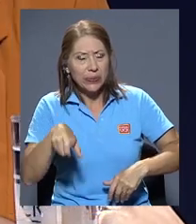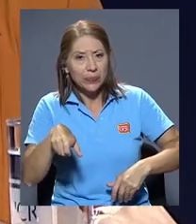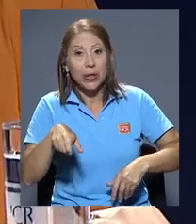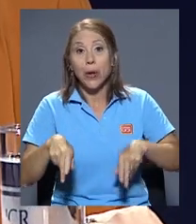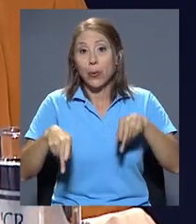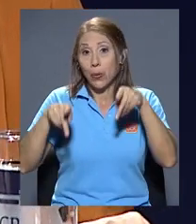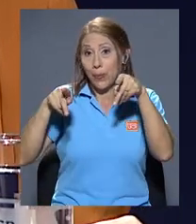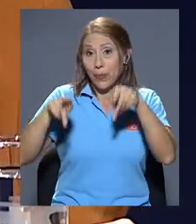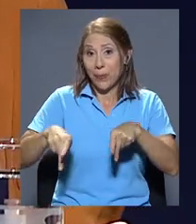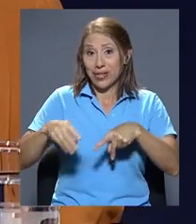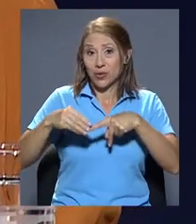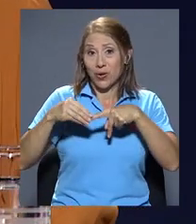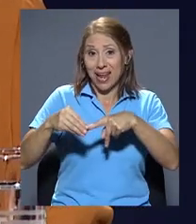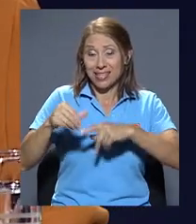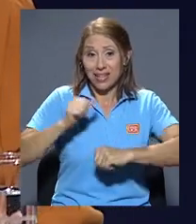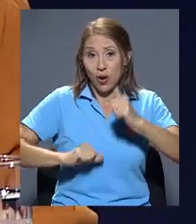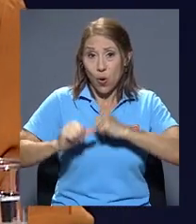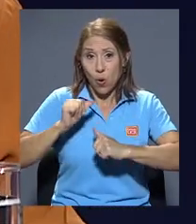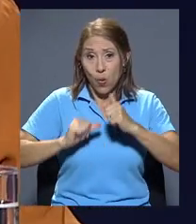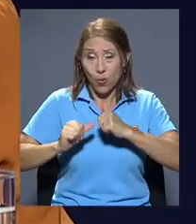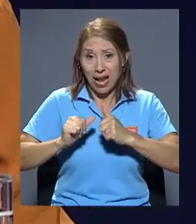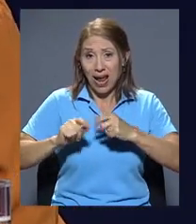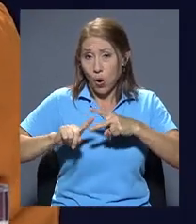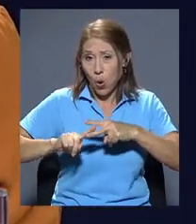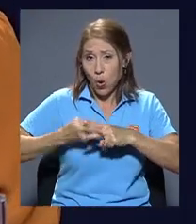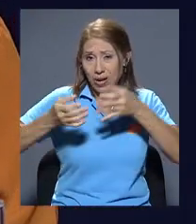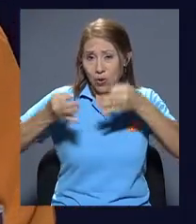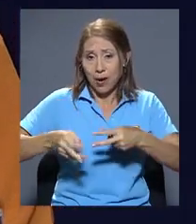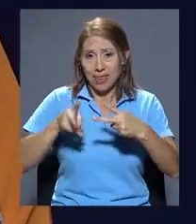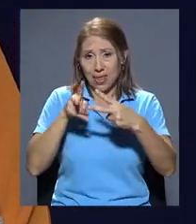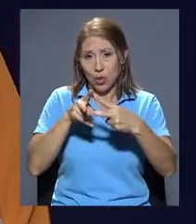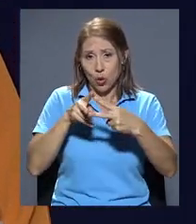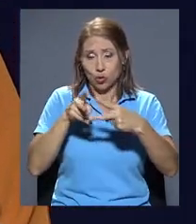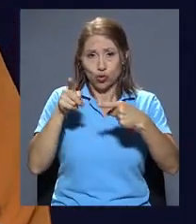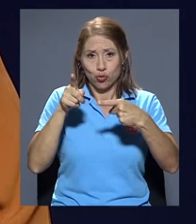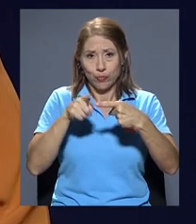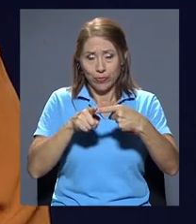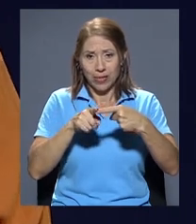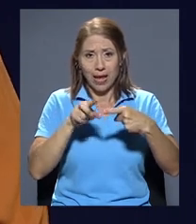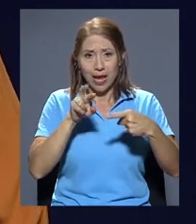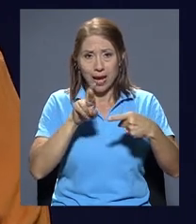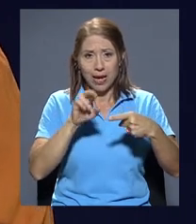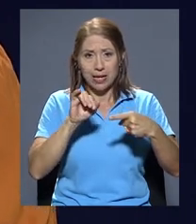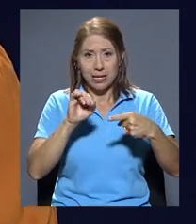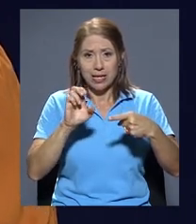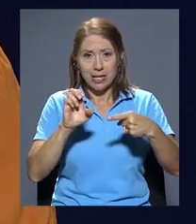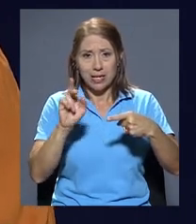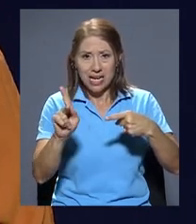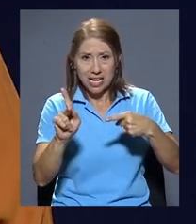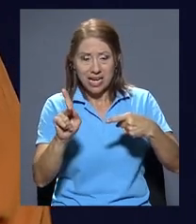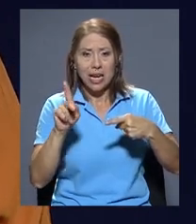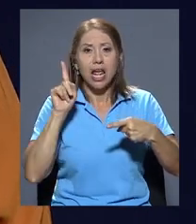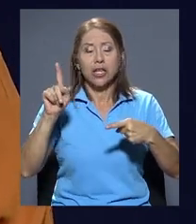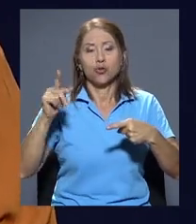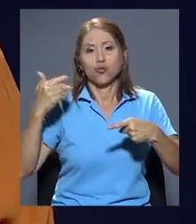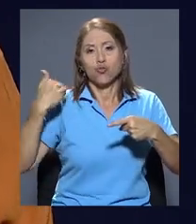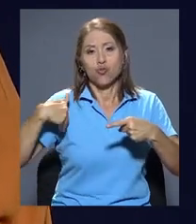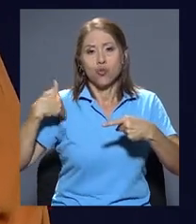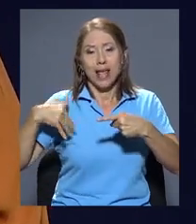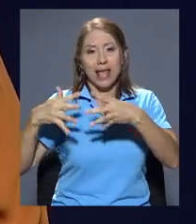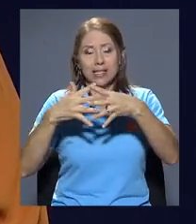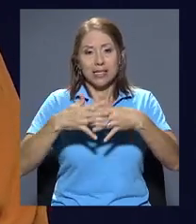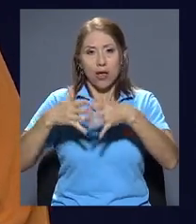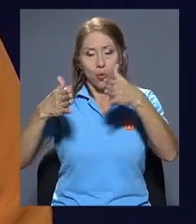dos. Tenemos a el personaje de Rick, que es un ciudadano estadounidense, el